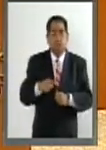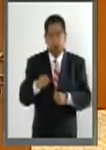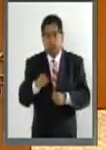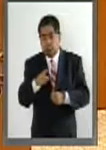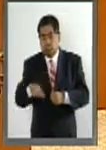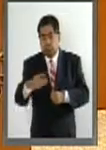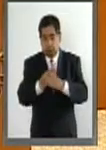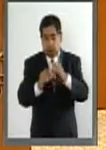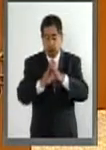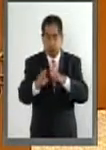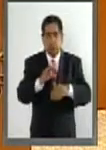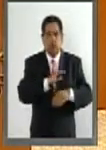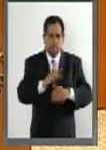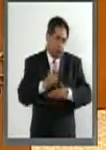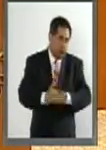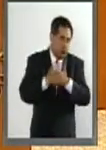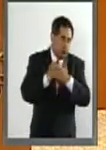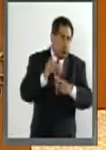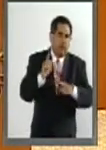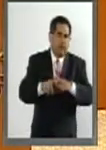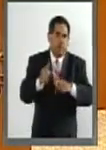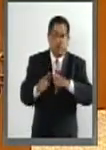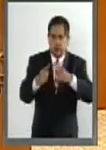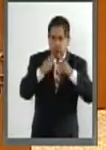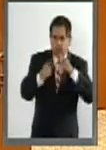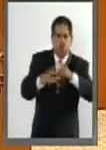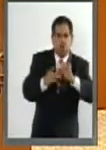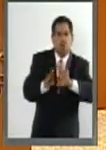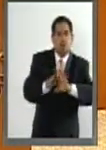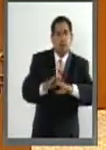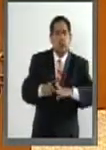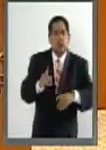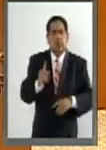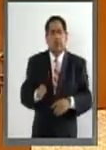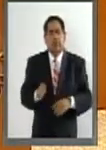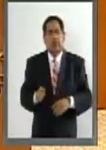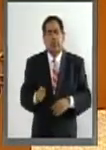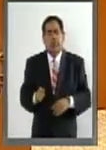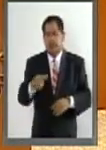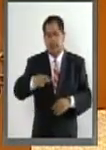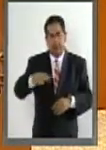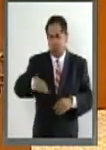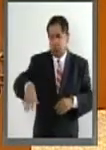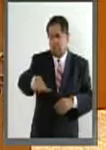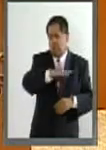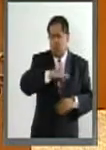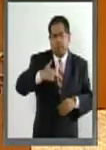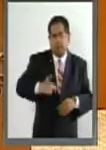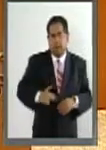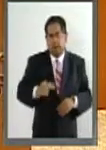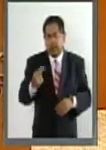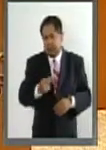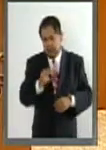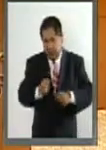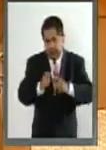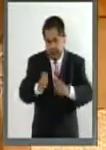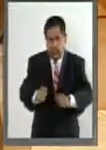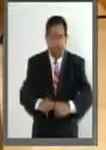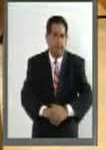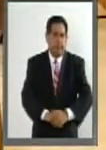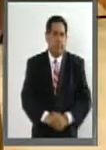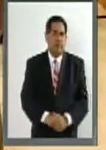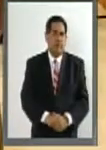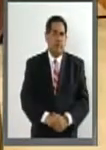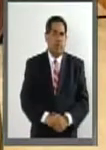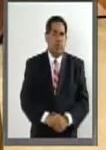ellos puedan tener lo que verdaderamente cualquier ser humano se merece.